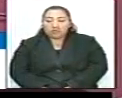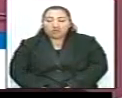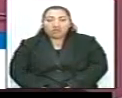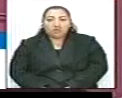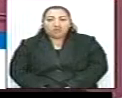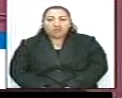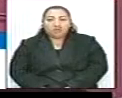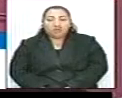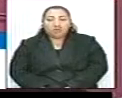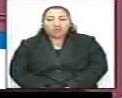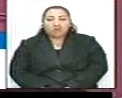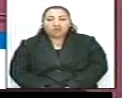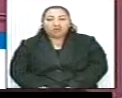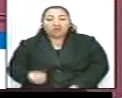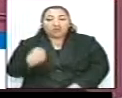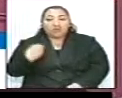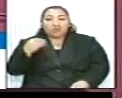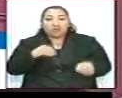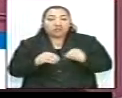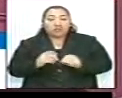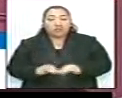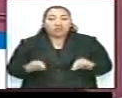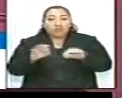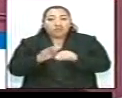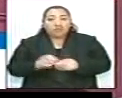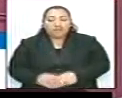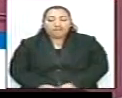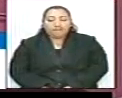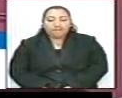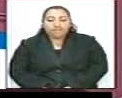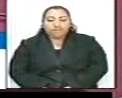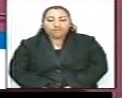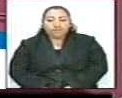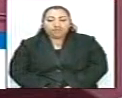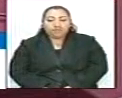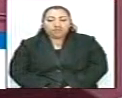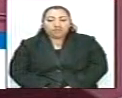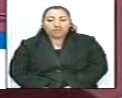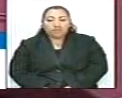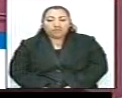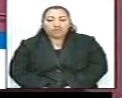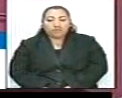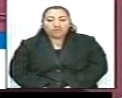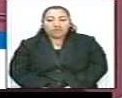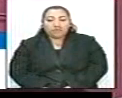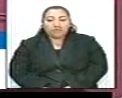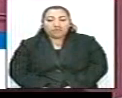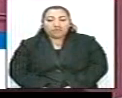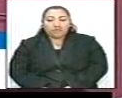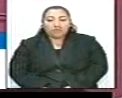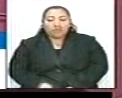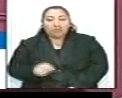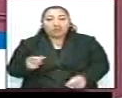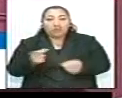se viene implementando un proyecto emblemático, que además cuando estuvo en la presidencia el congresista Víctor Albrecht visitamos la región de Puno, que era la